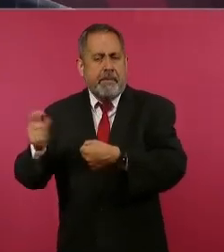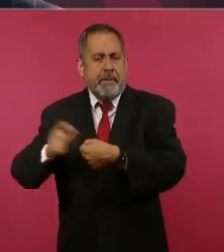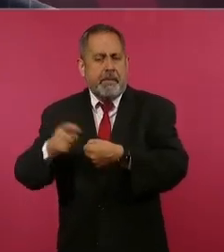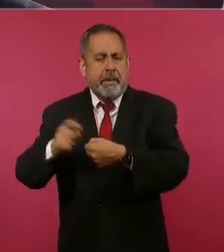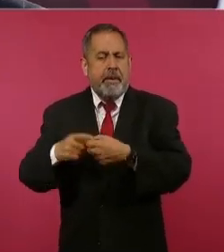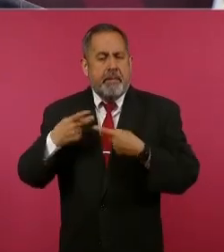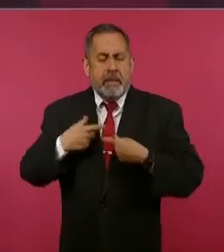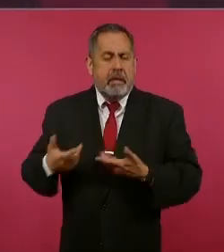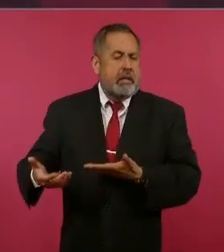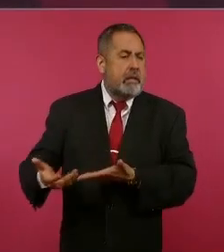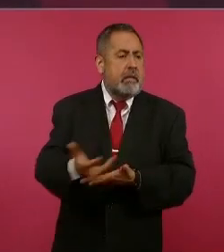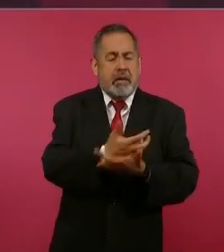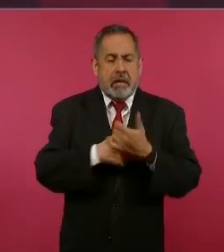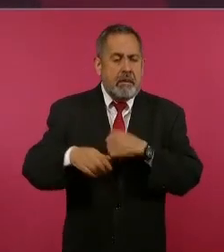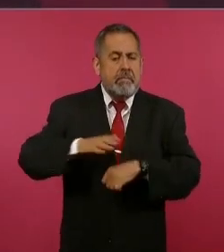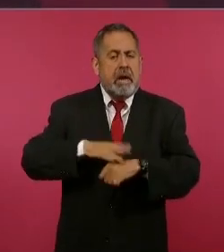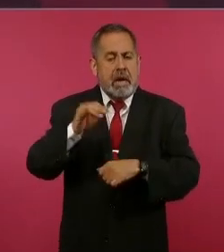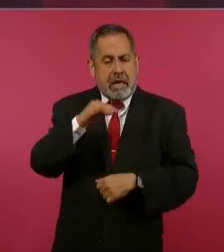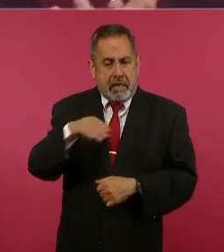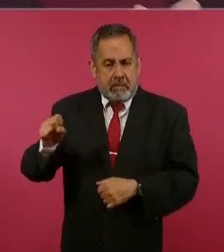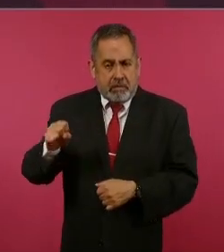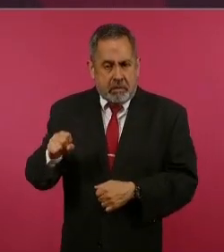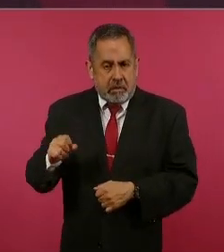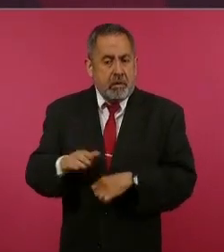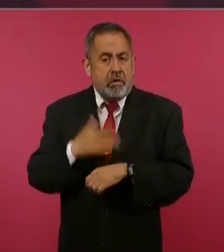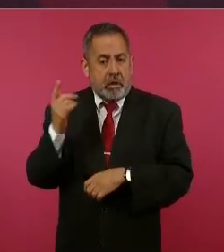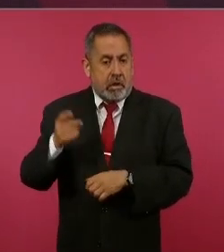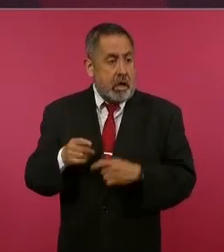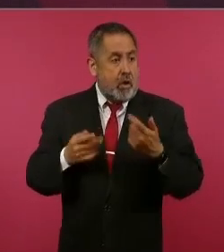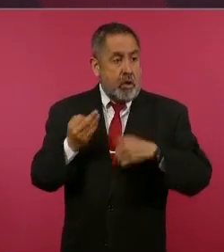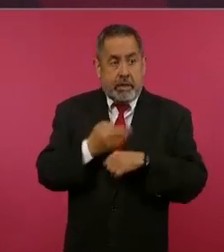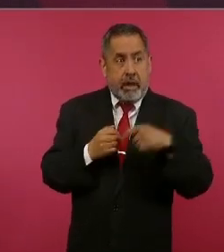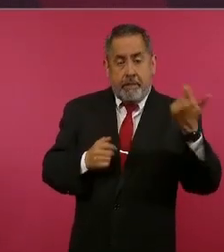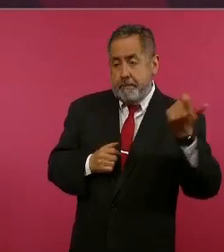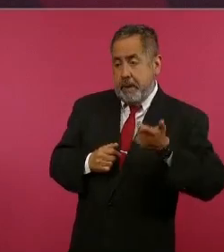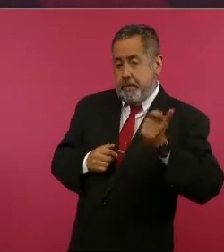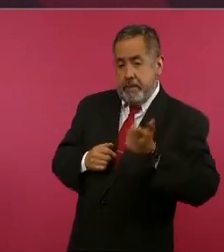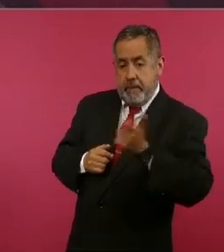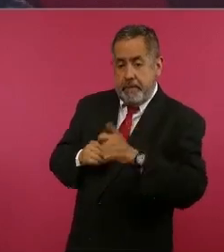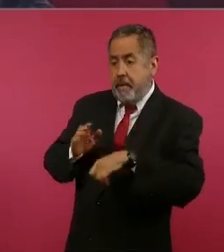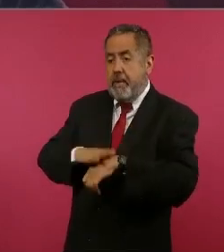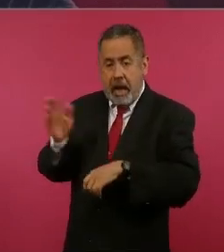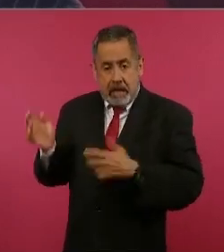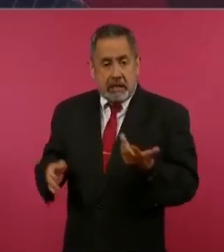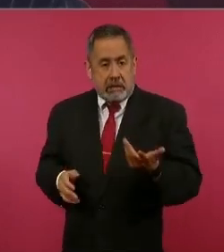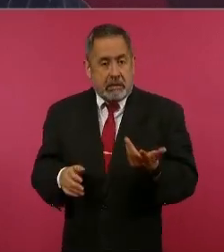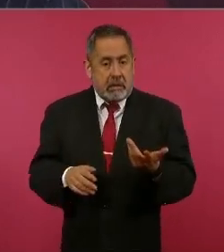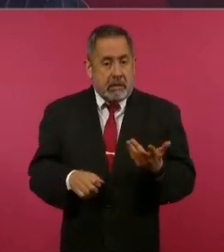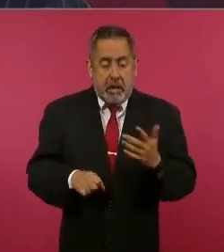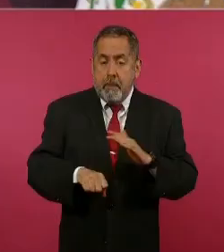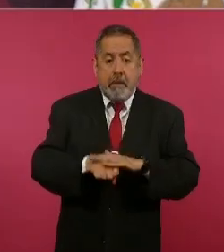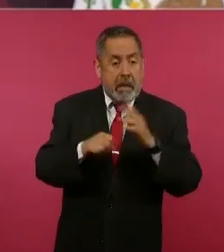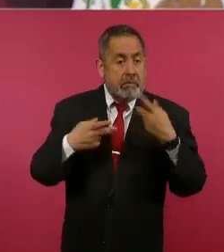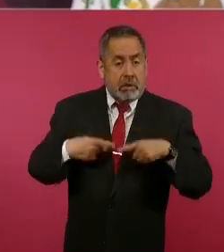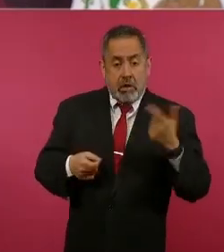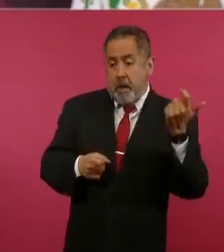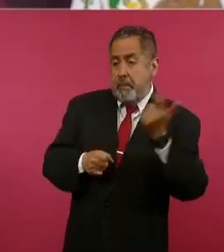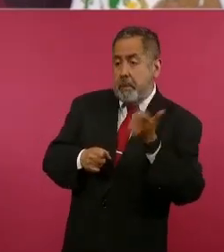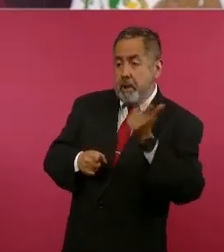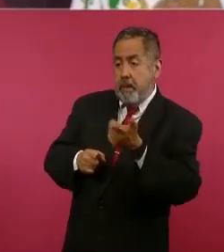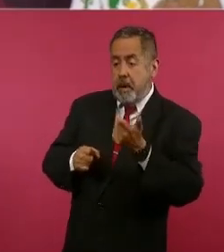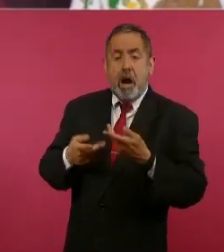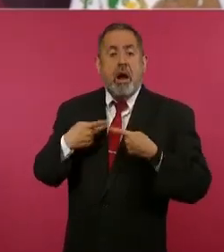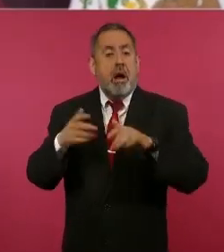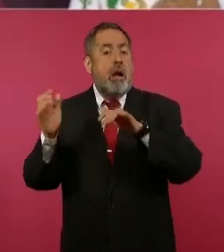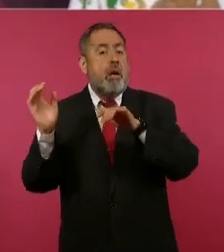sus ingresos? Porque son más las cuotas, porque son más los